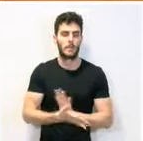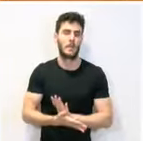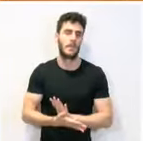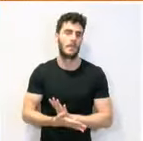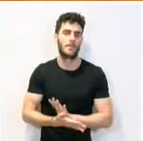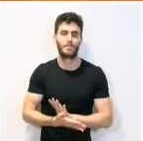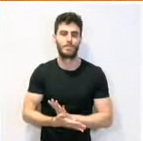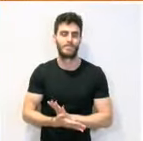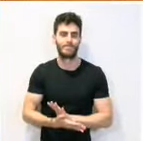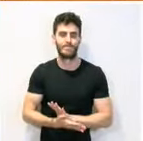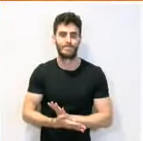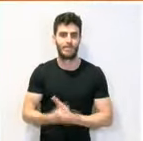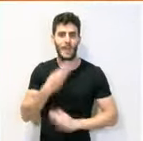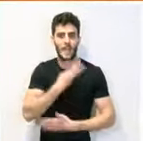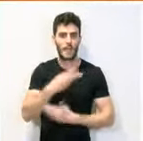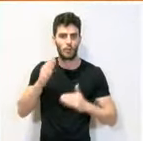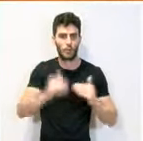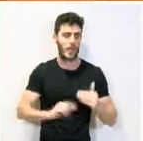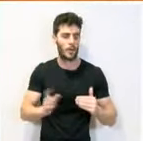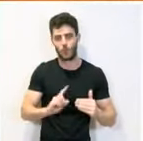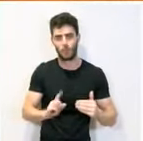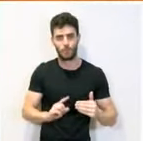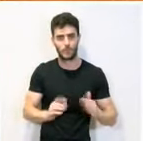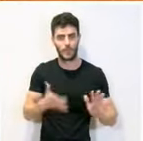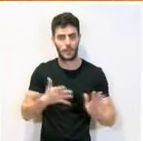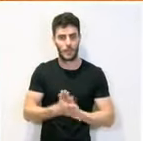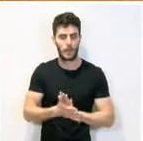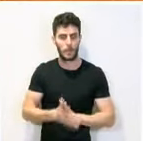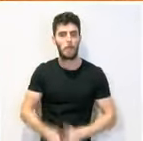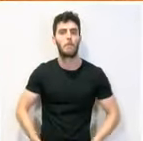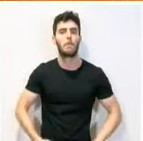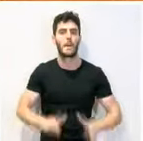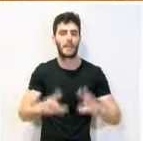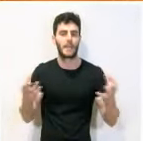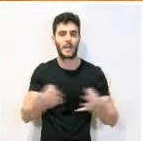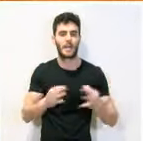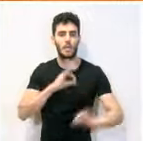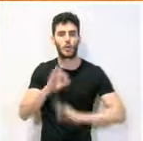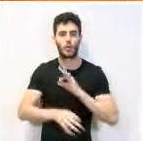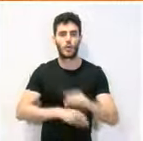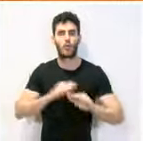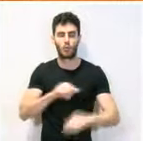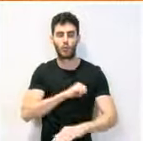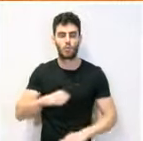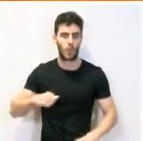afortunadamente, menores de edad. Hay que permitir su organización,